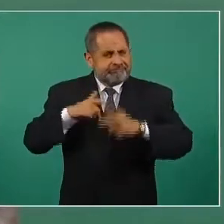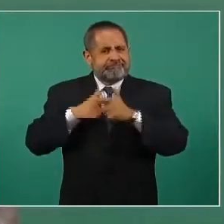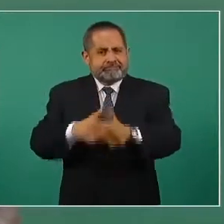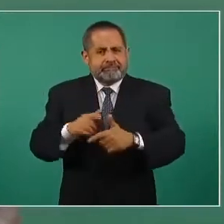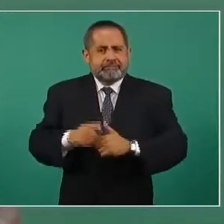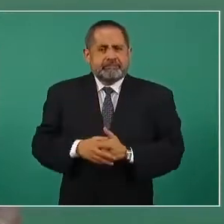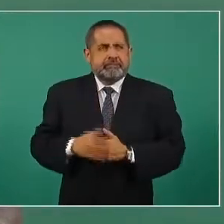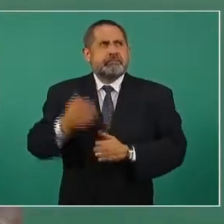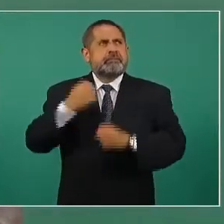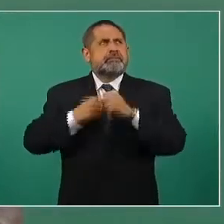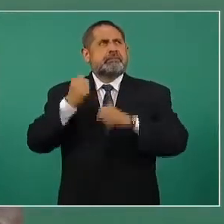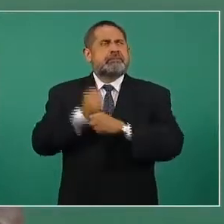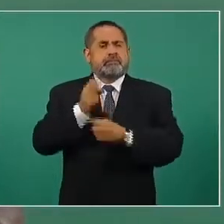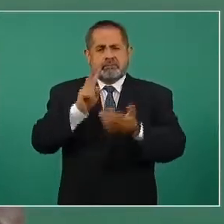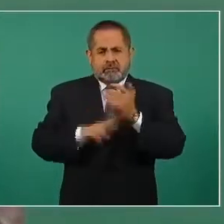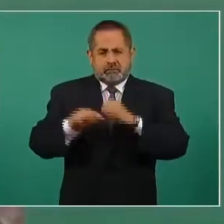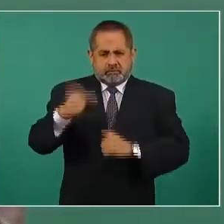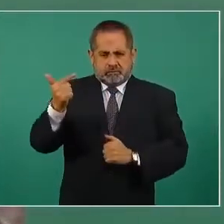Esto en el 12,